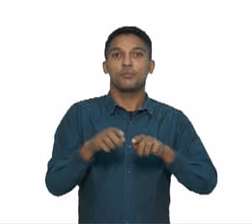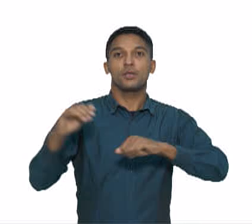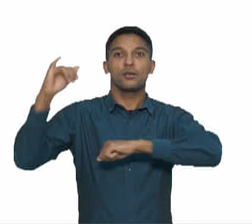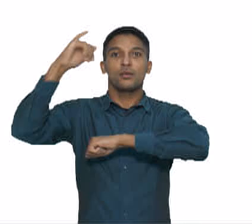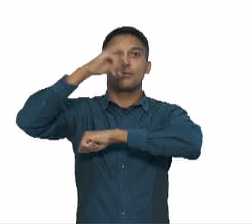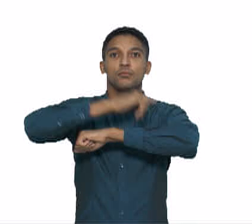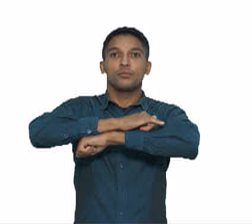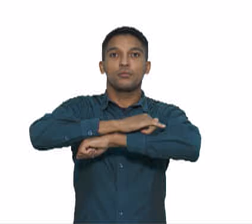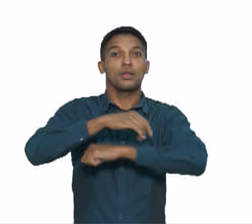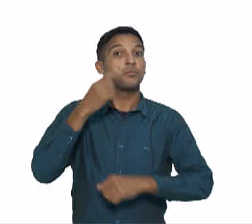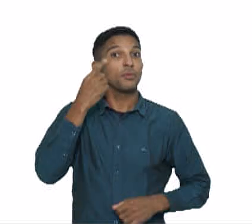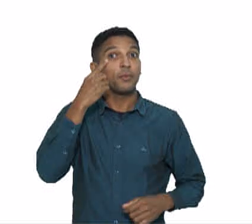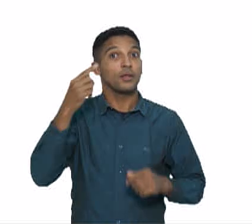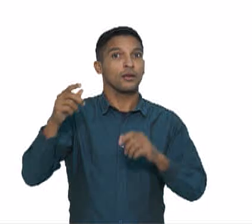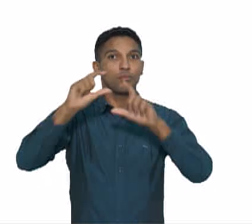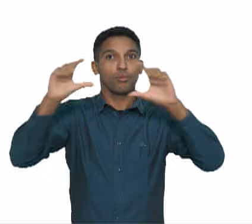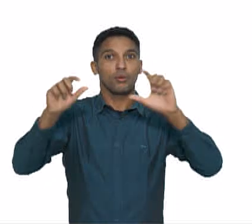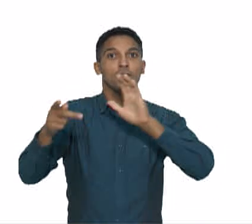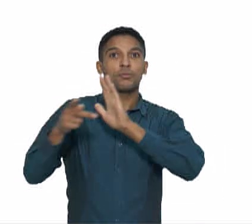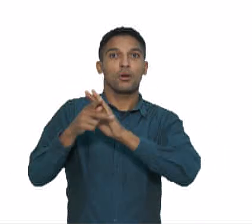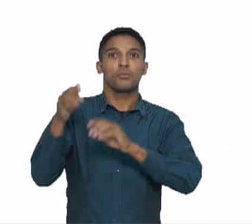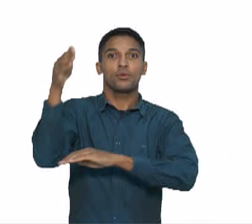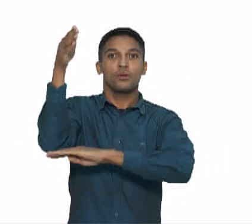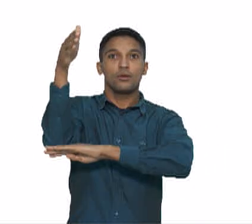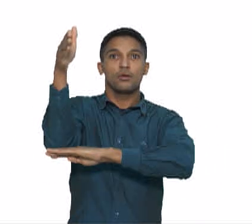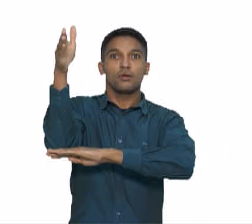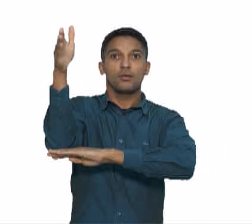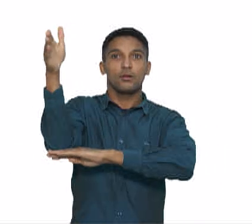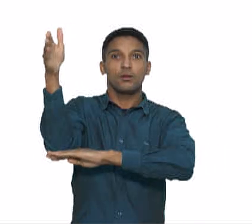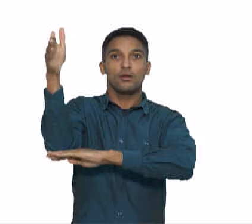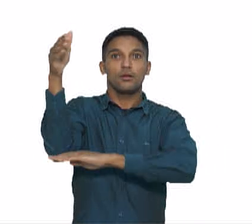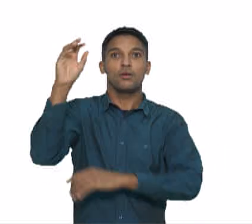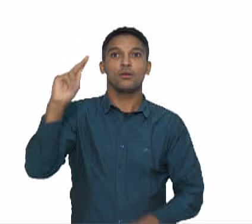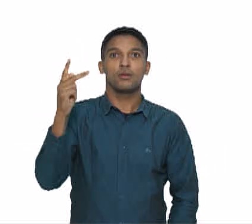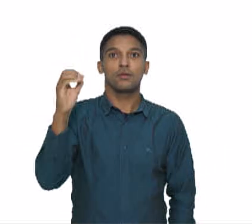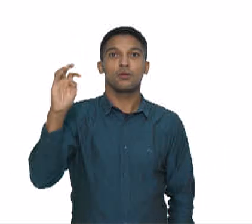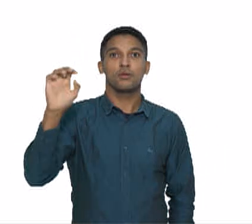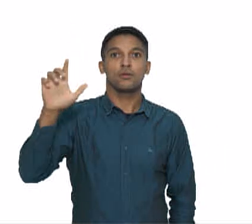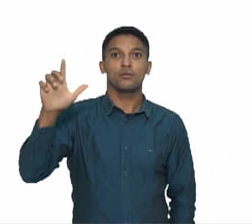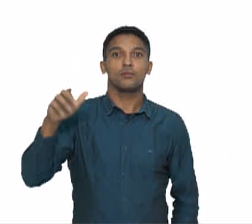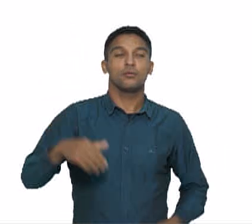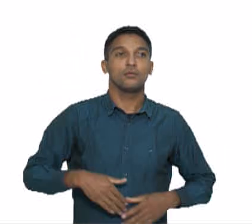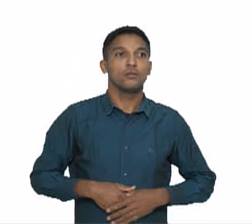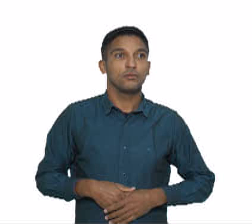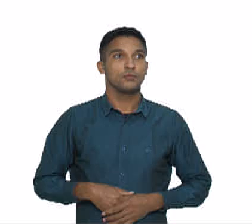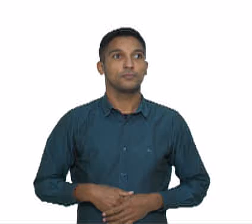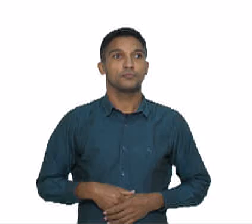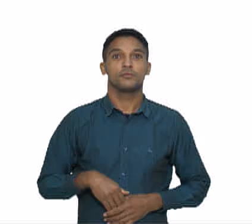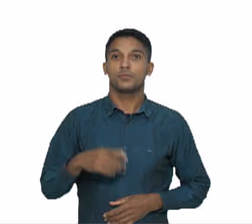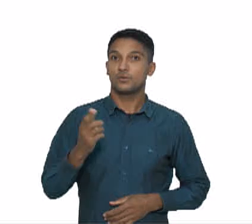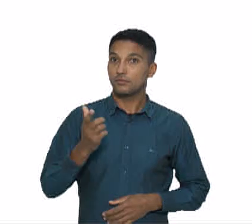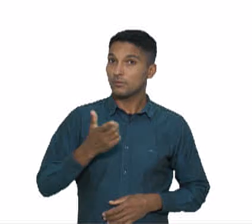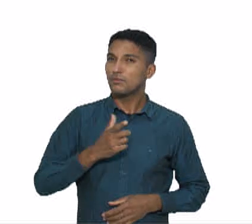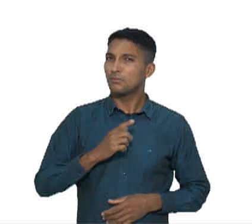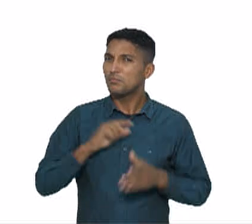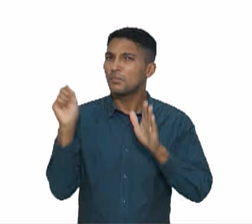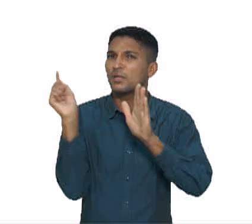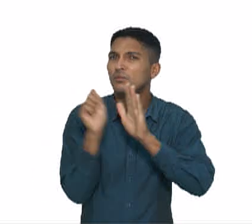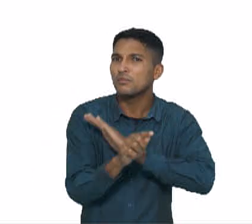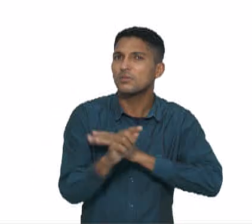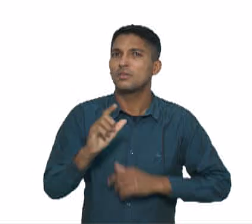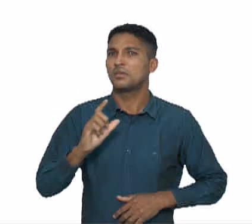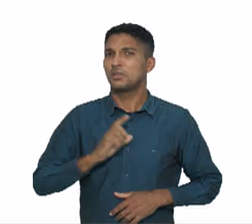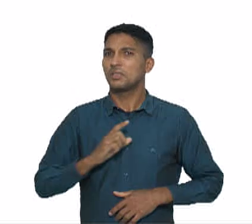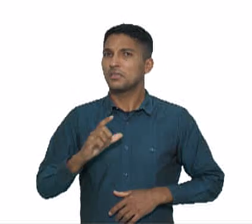hotel. 2 perguntas, por exemplo, ¿tienen una habitación individual